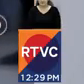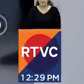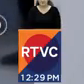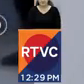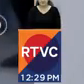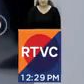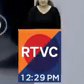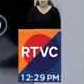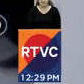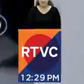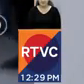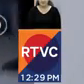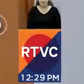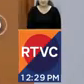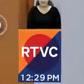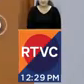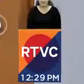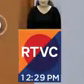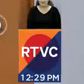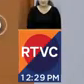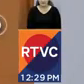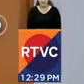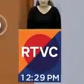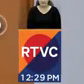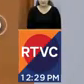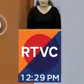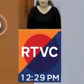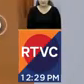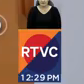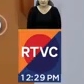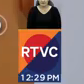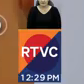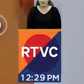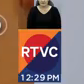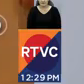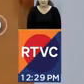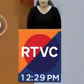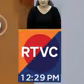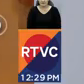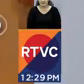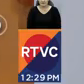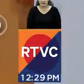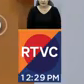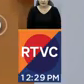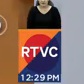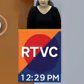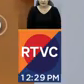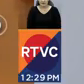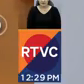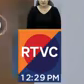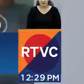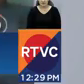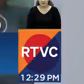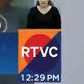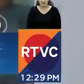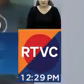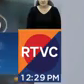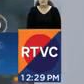Por descubrir el misterio que en esos ojos tan bonitos guarda. Sé que